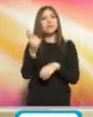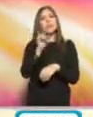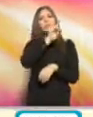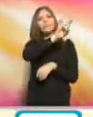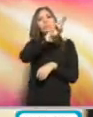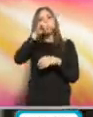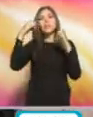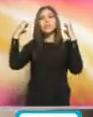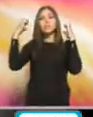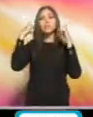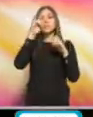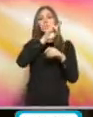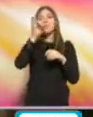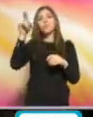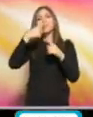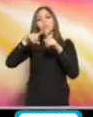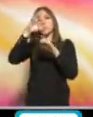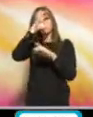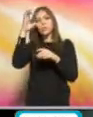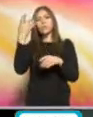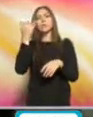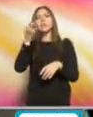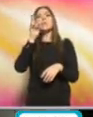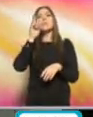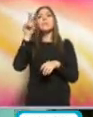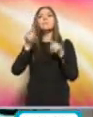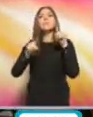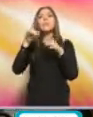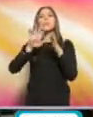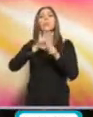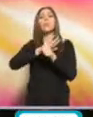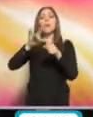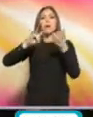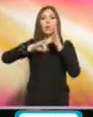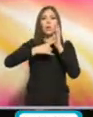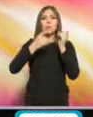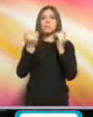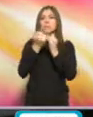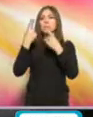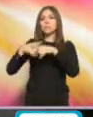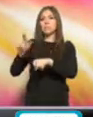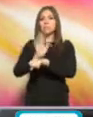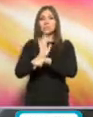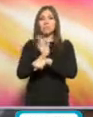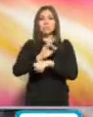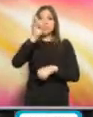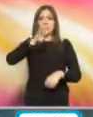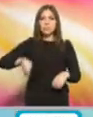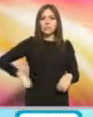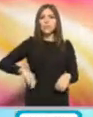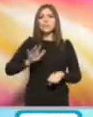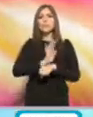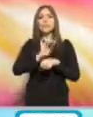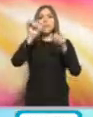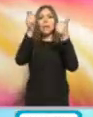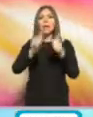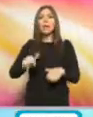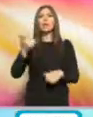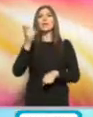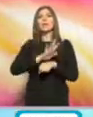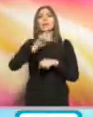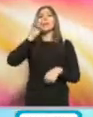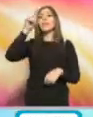sí que los horarios de las de Stanley Kubrick, pero también hay cualquier otra cantidad de películas interesantísimas, cine de arte, cine que a lo mejor mejor no podemos ver